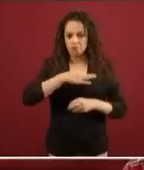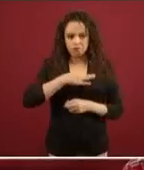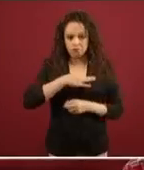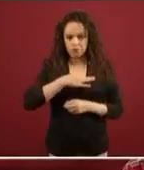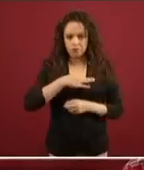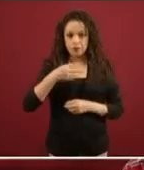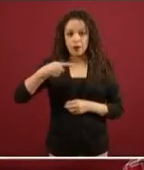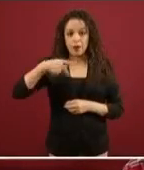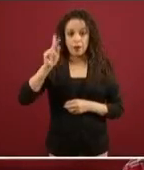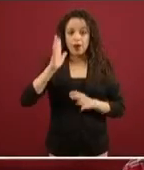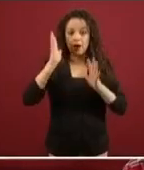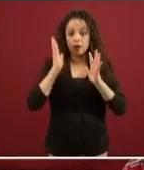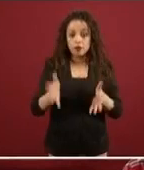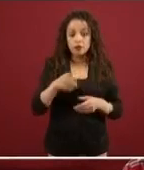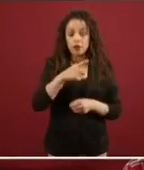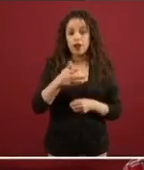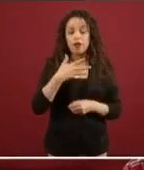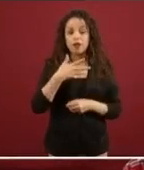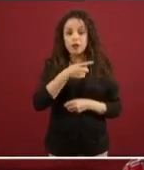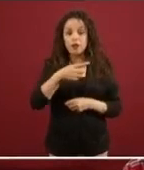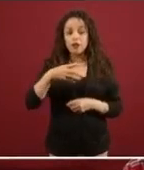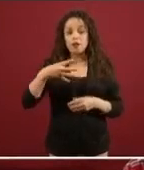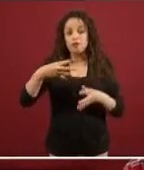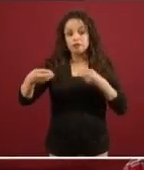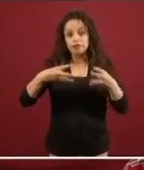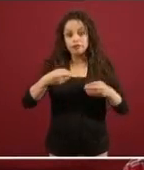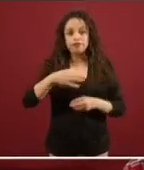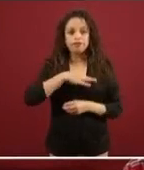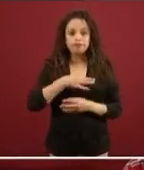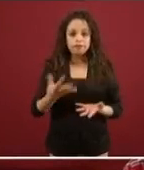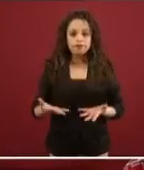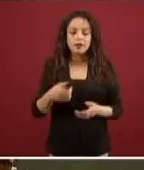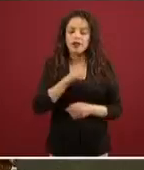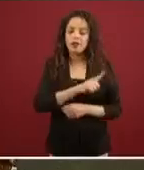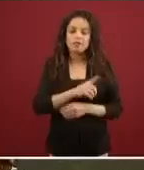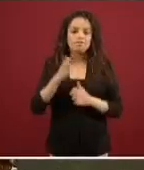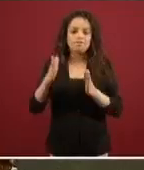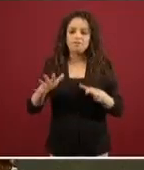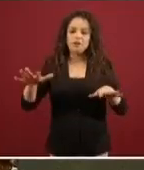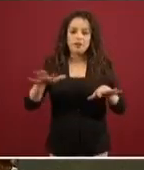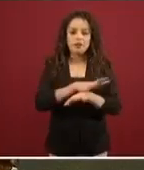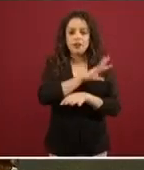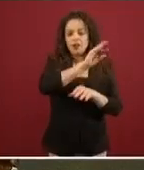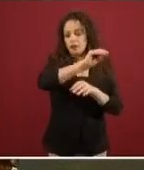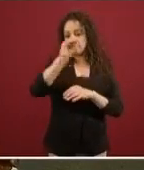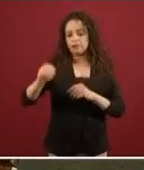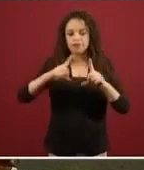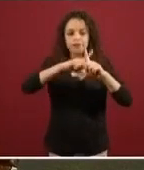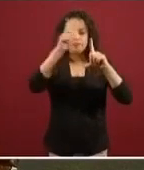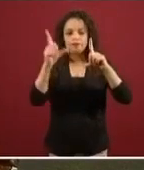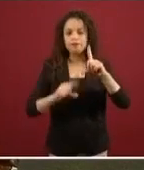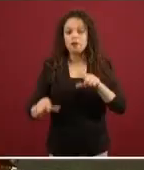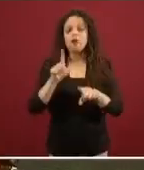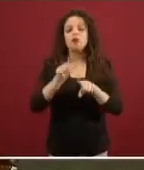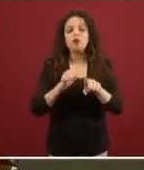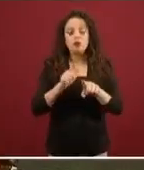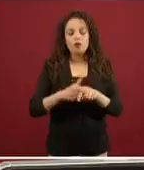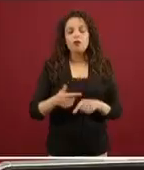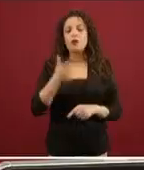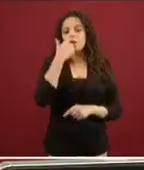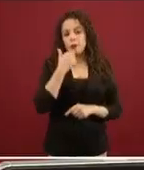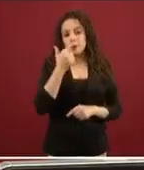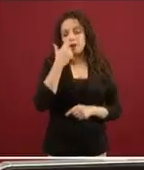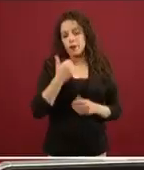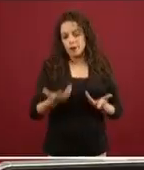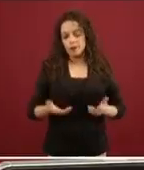en el municipio, pues no podrá levantar las medidas. Pasará a color rojo, por decirlo en el mapa. Si por el contrario, hoy